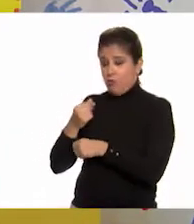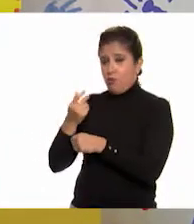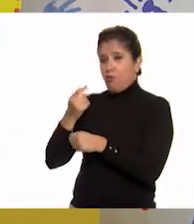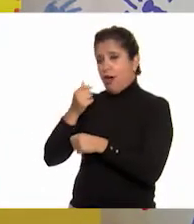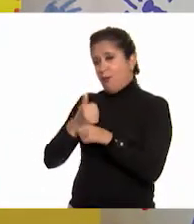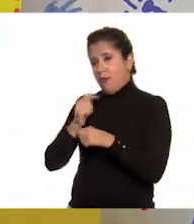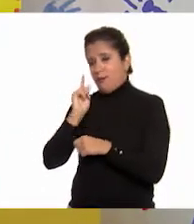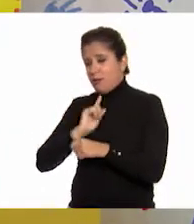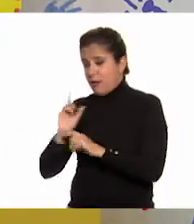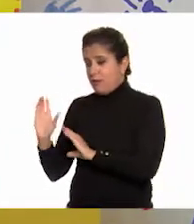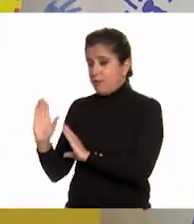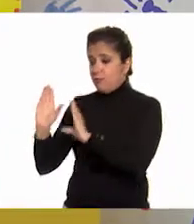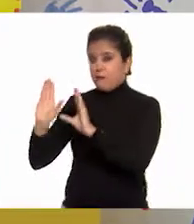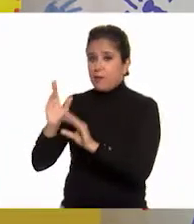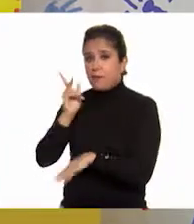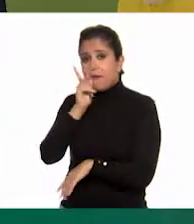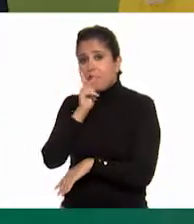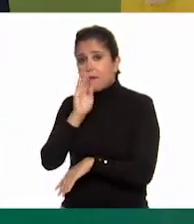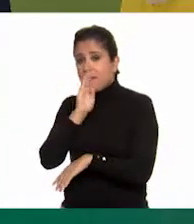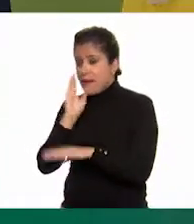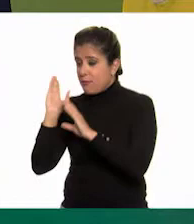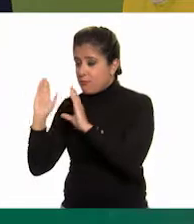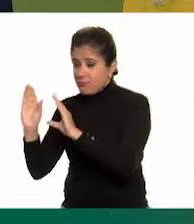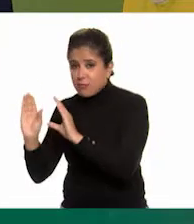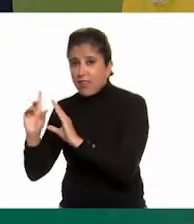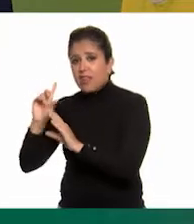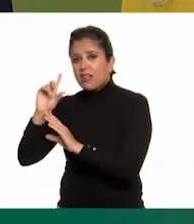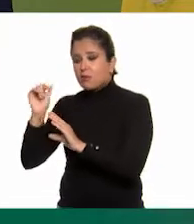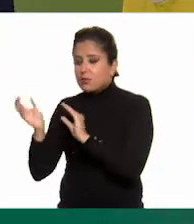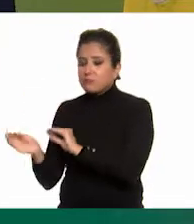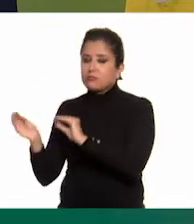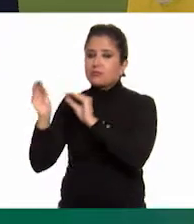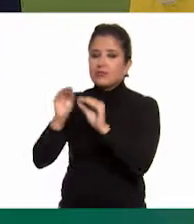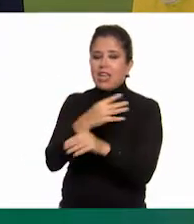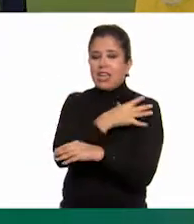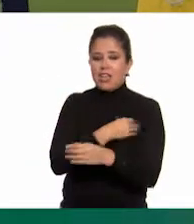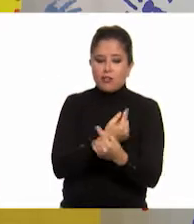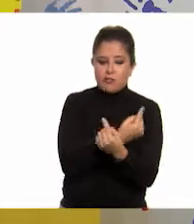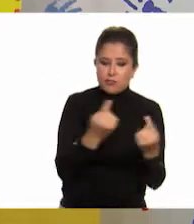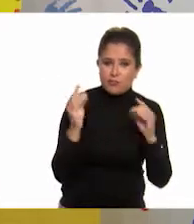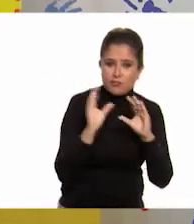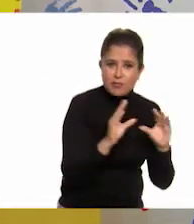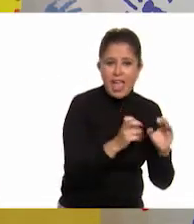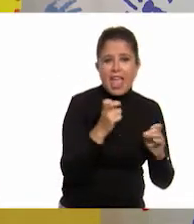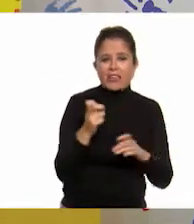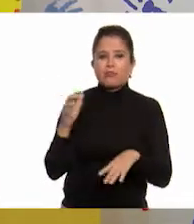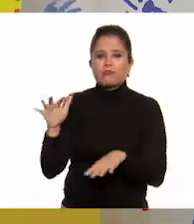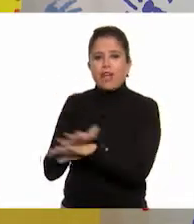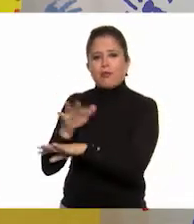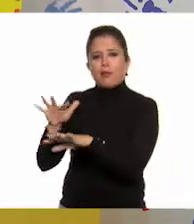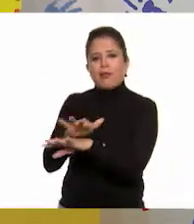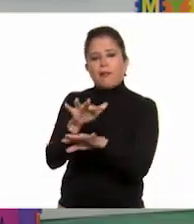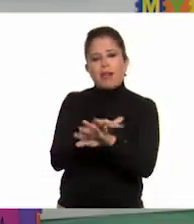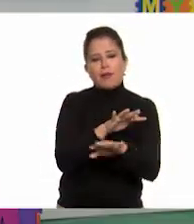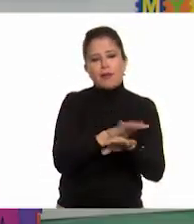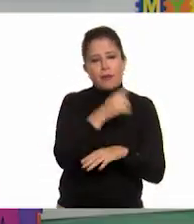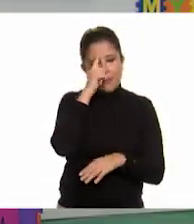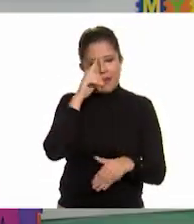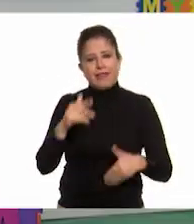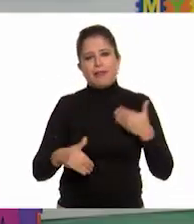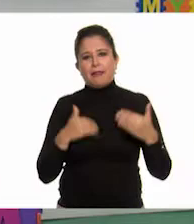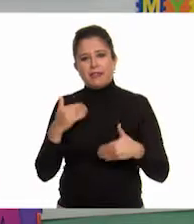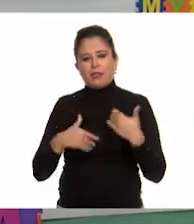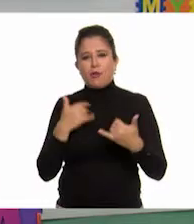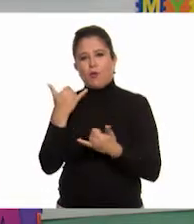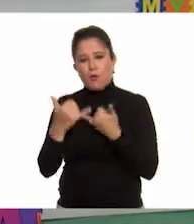tu papá te lo enseñó a ti, van habiendo algunas modificaciones para que sea más divertido el juego o para